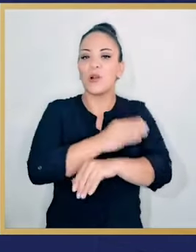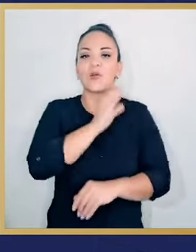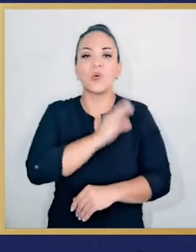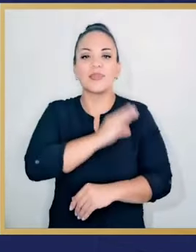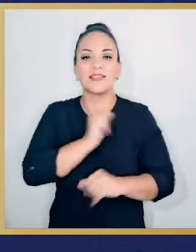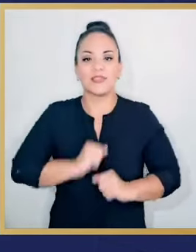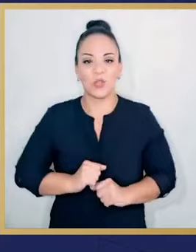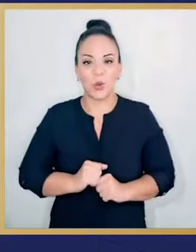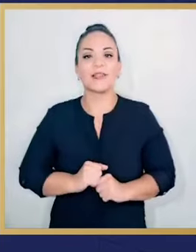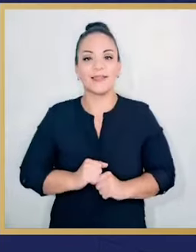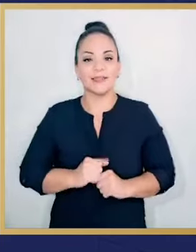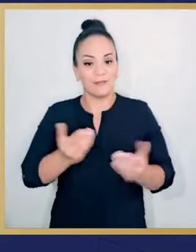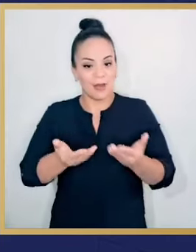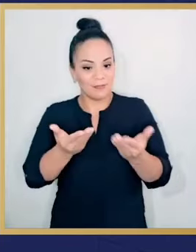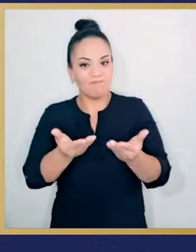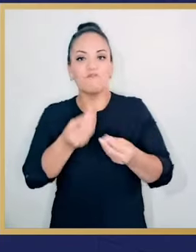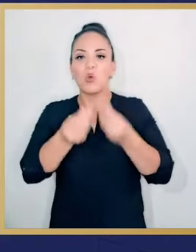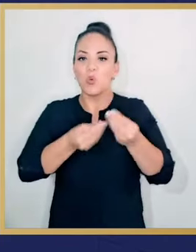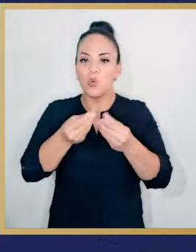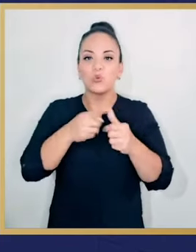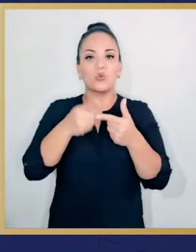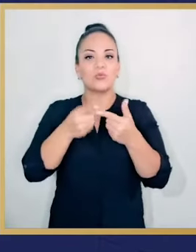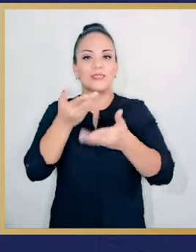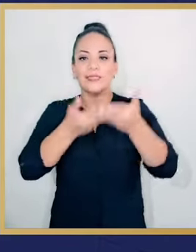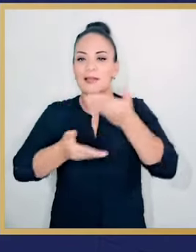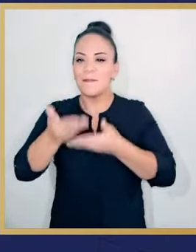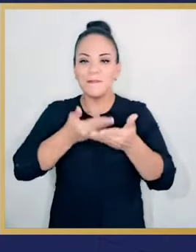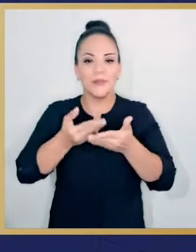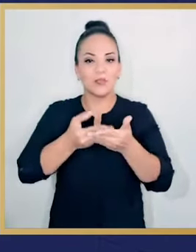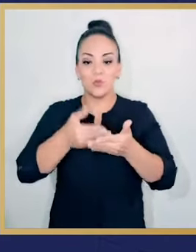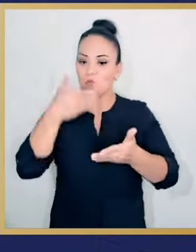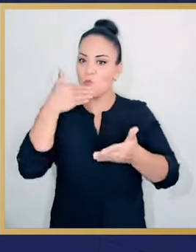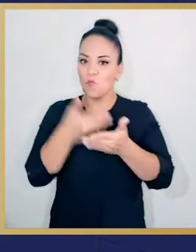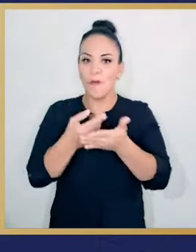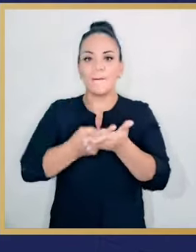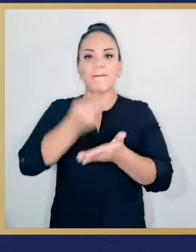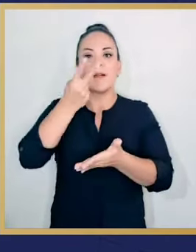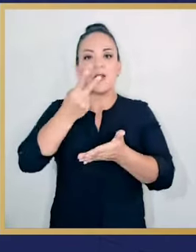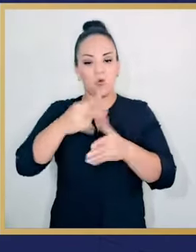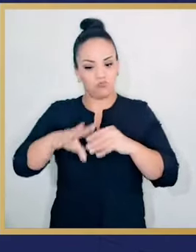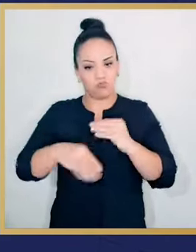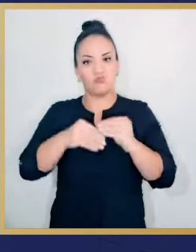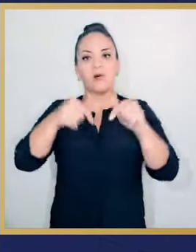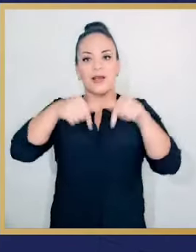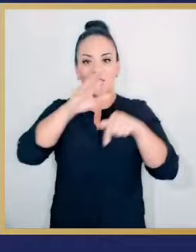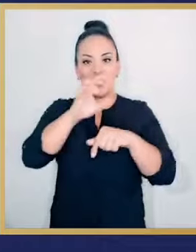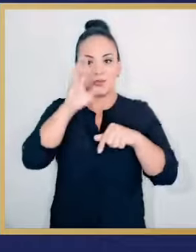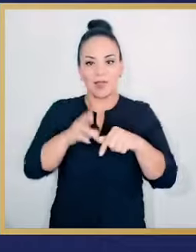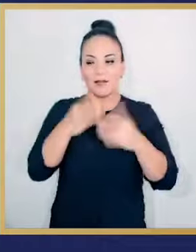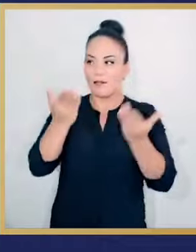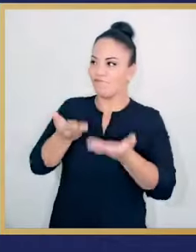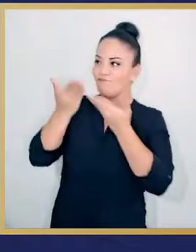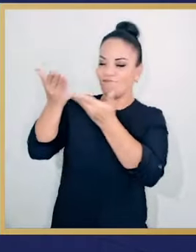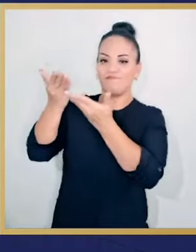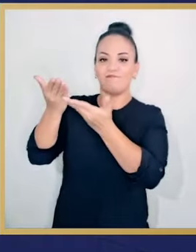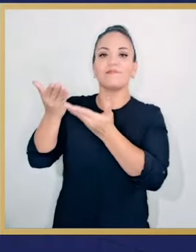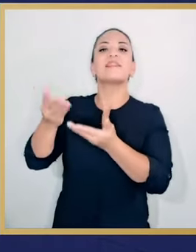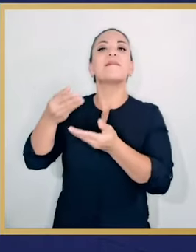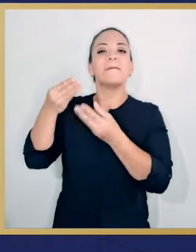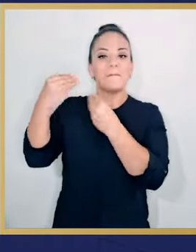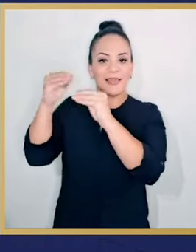acuerdo vamos a lograr mejores condiciones para todos los productos y servicios de alto valor